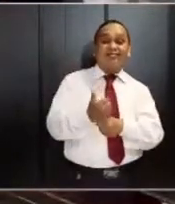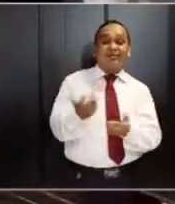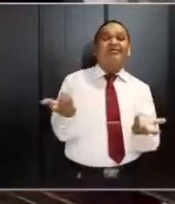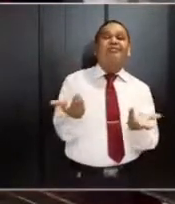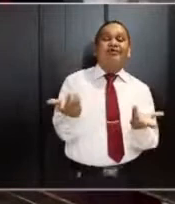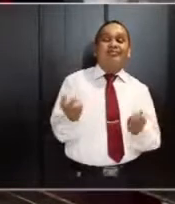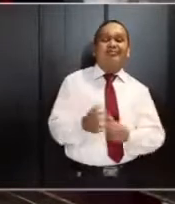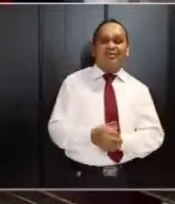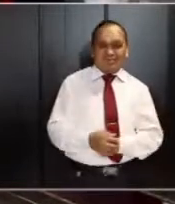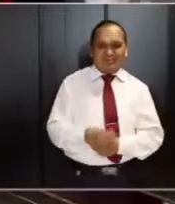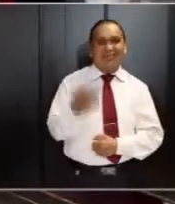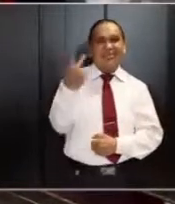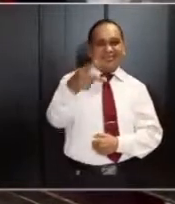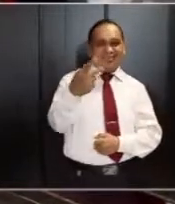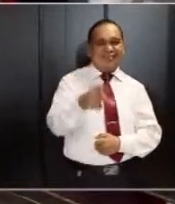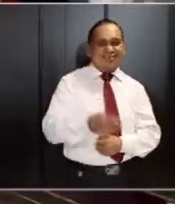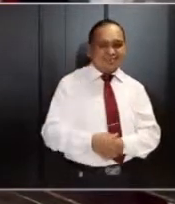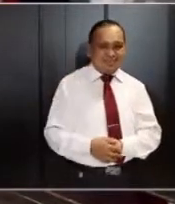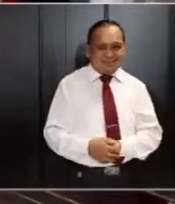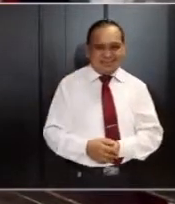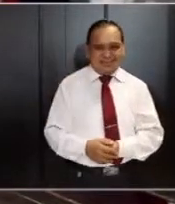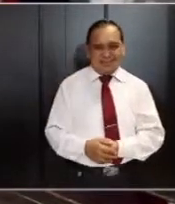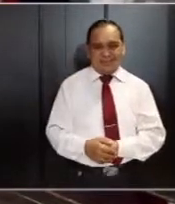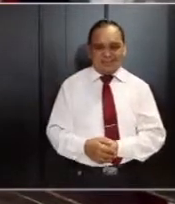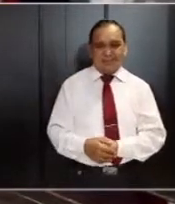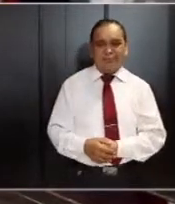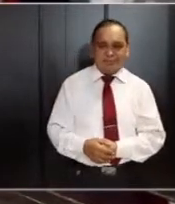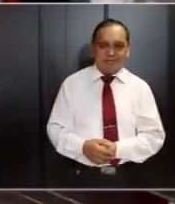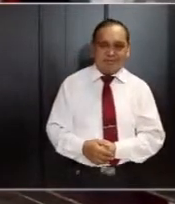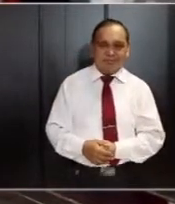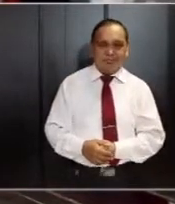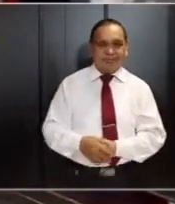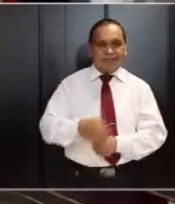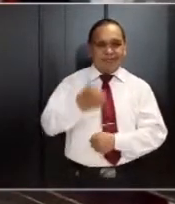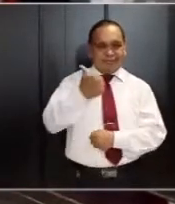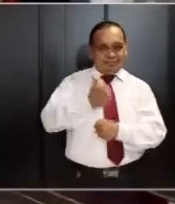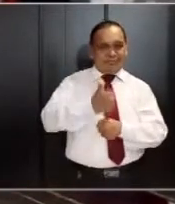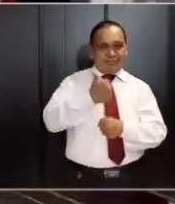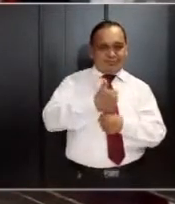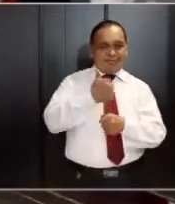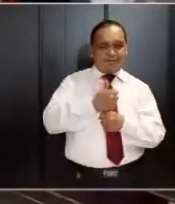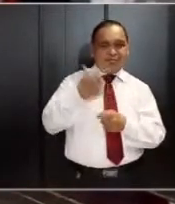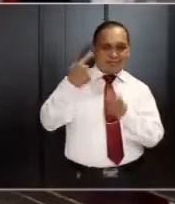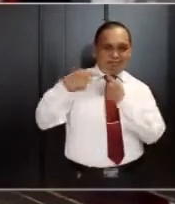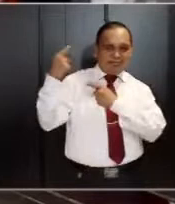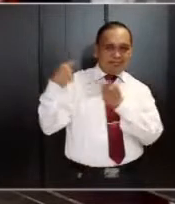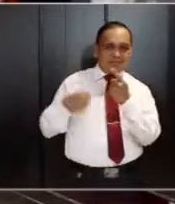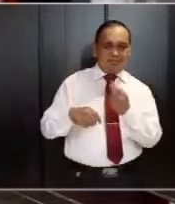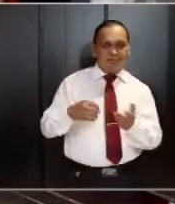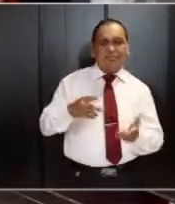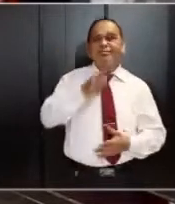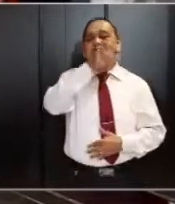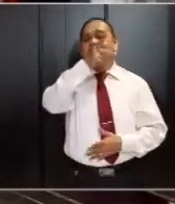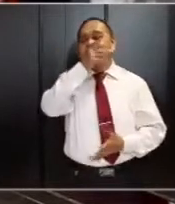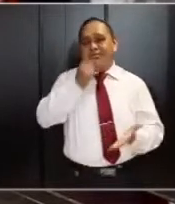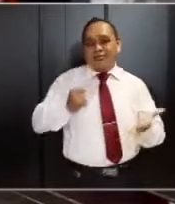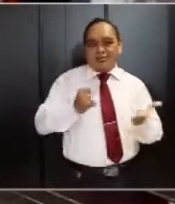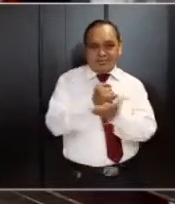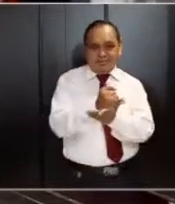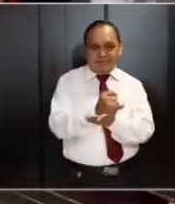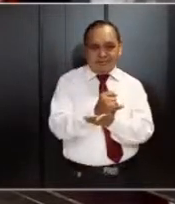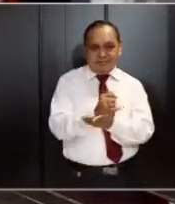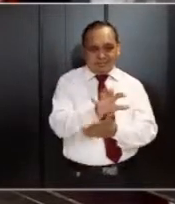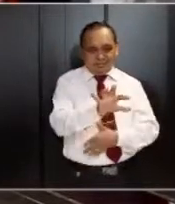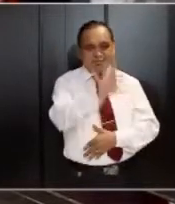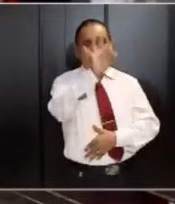abuelita. Por la tuya. Por mis abuelos. Que era un nombre muy popular. Mi papá decidió ponerme